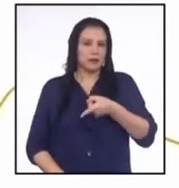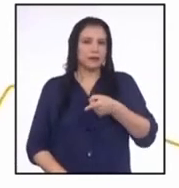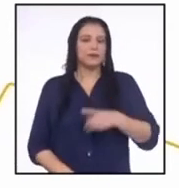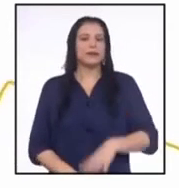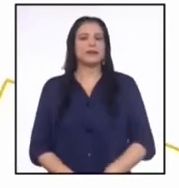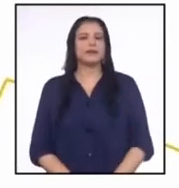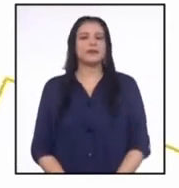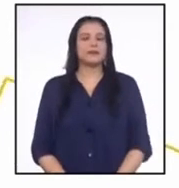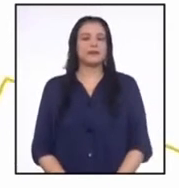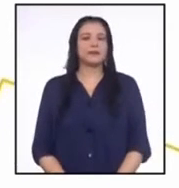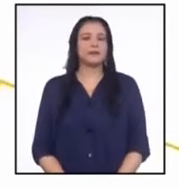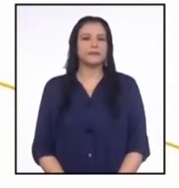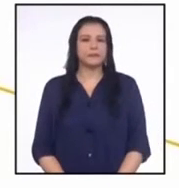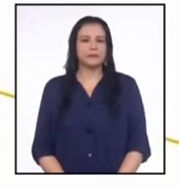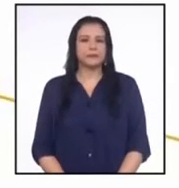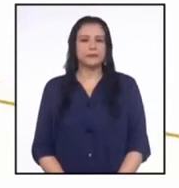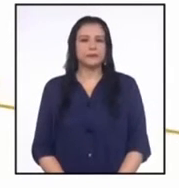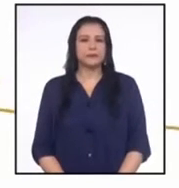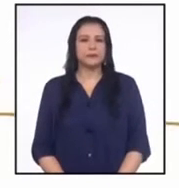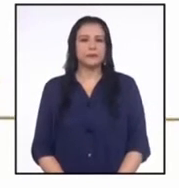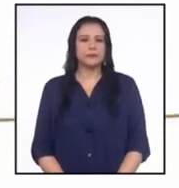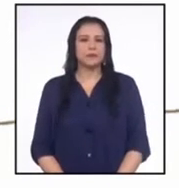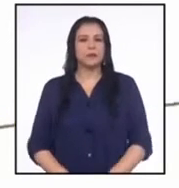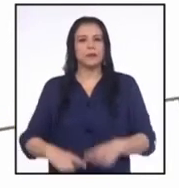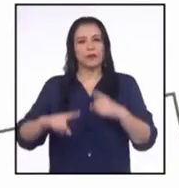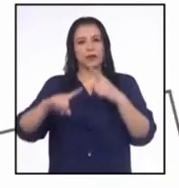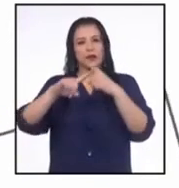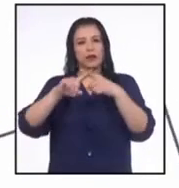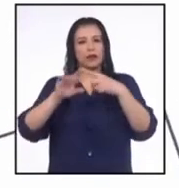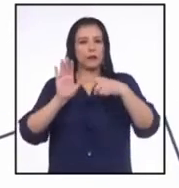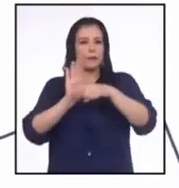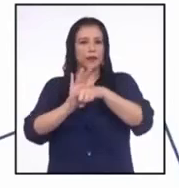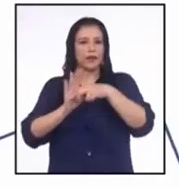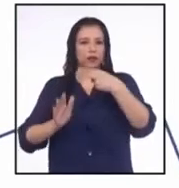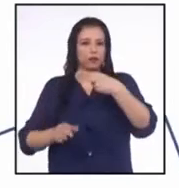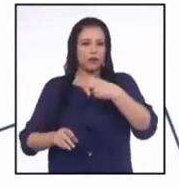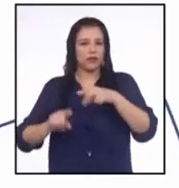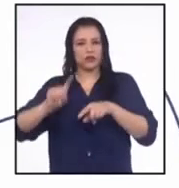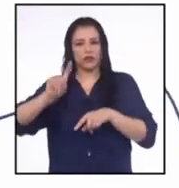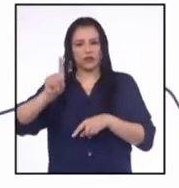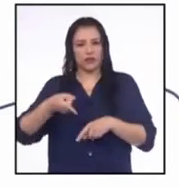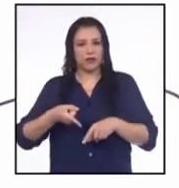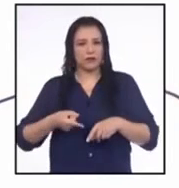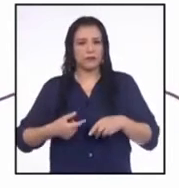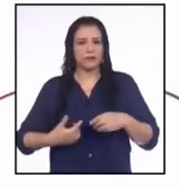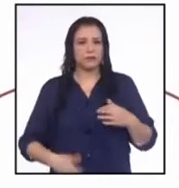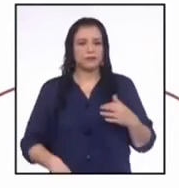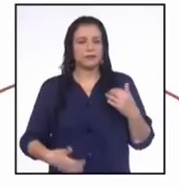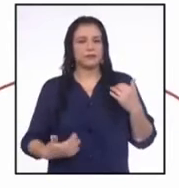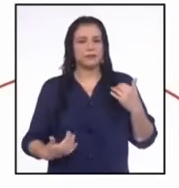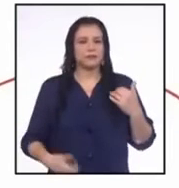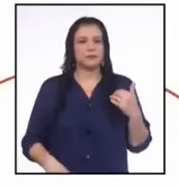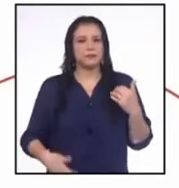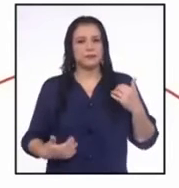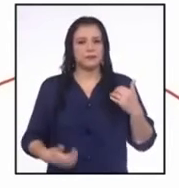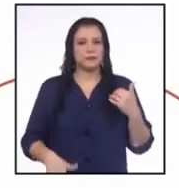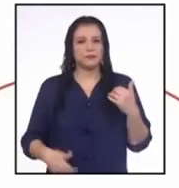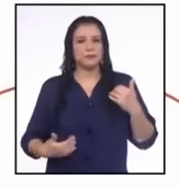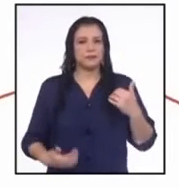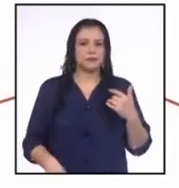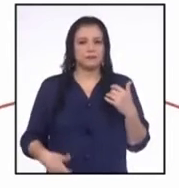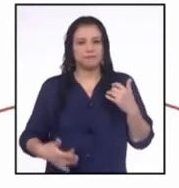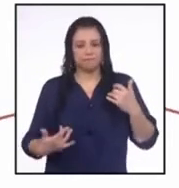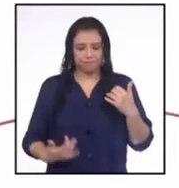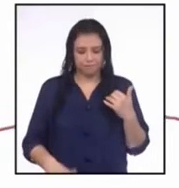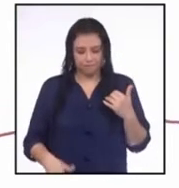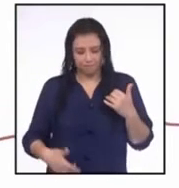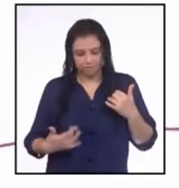por, abro paréntesis, x menos h, cierro paréntesis.